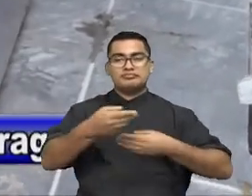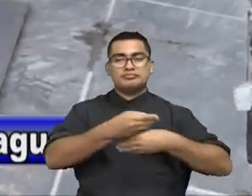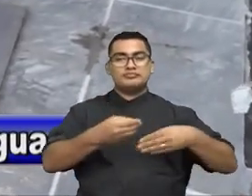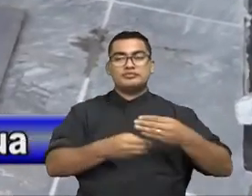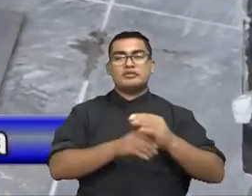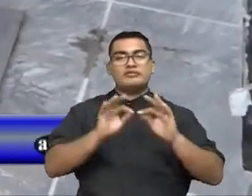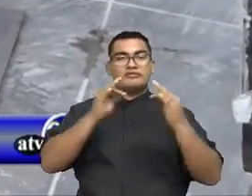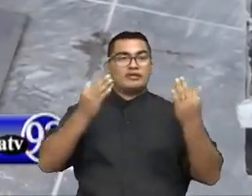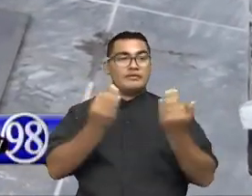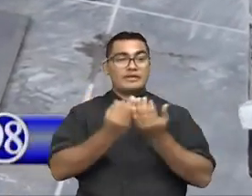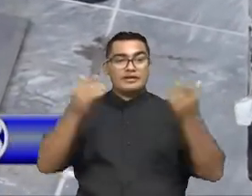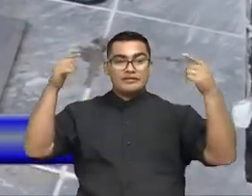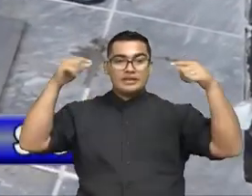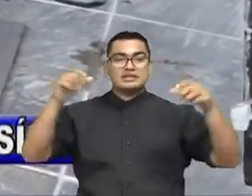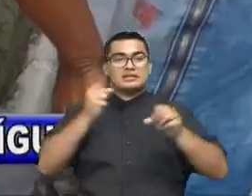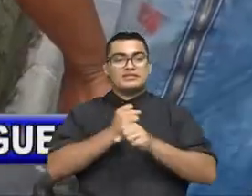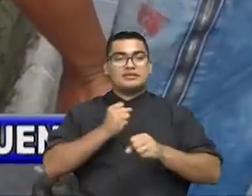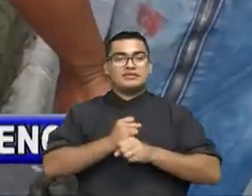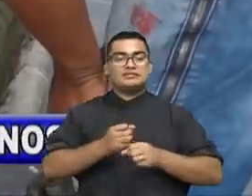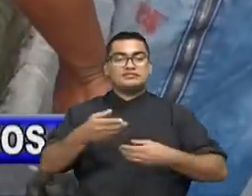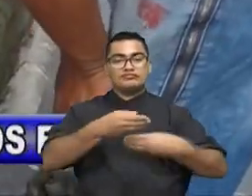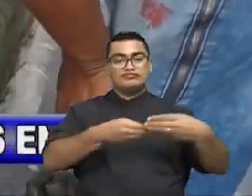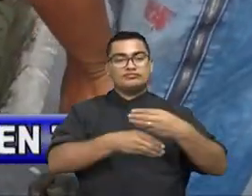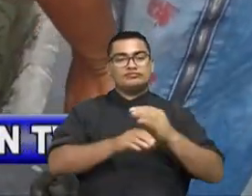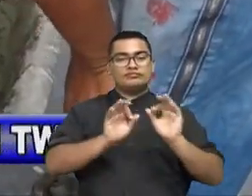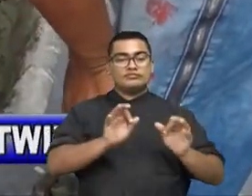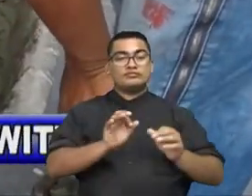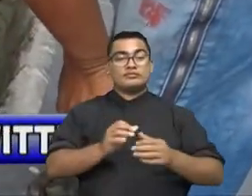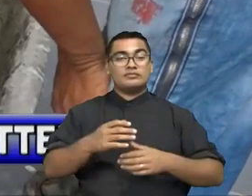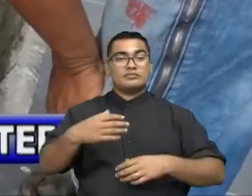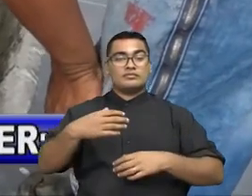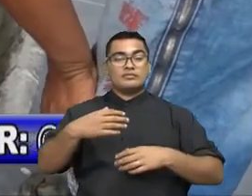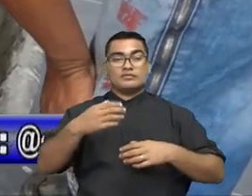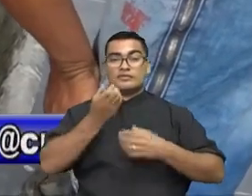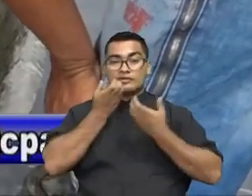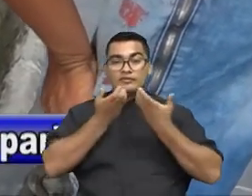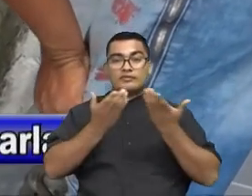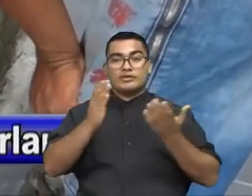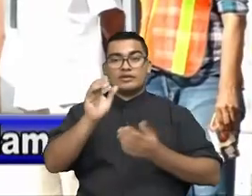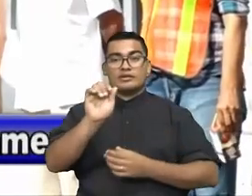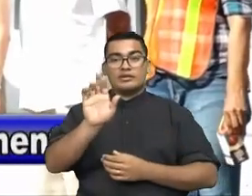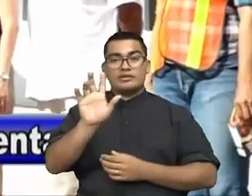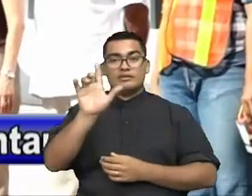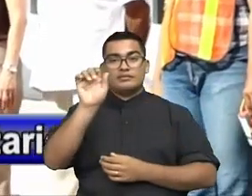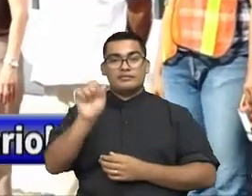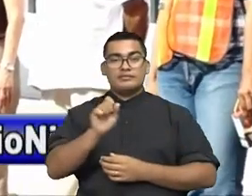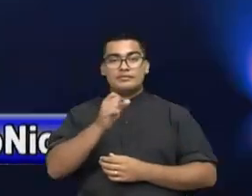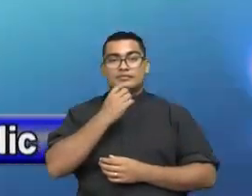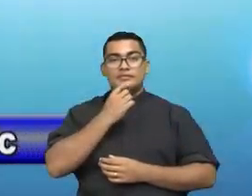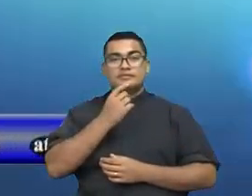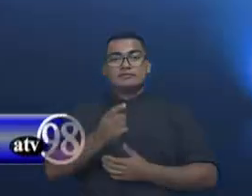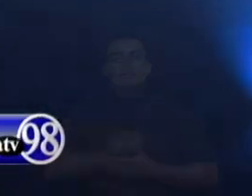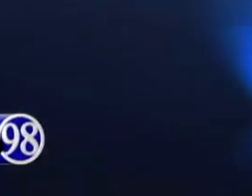las familias de Masaya. Les informó desde el departamento de Masaya, Carla Sáenz Padilla.